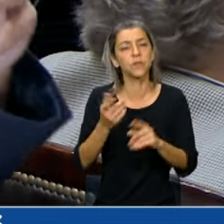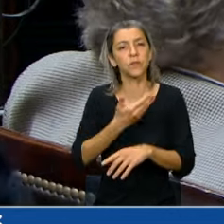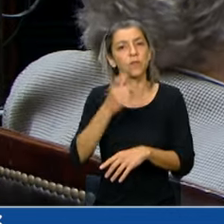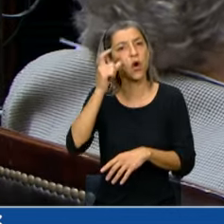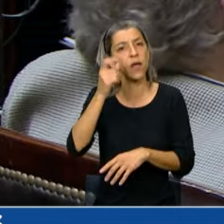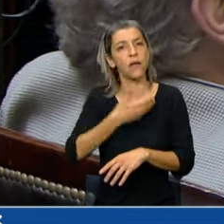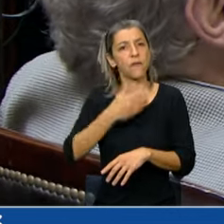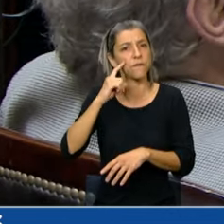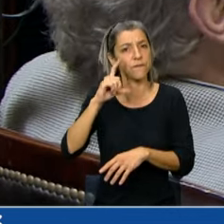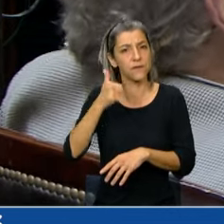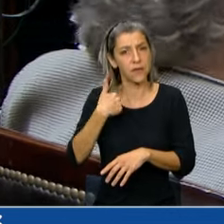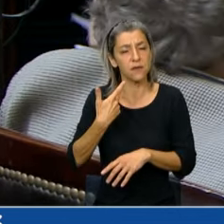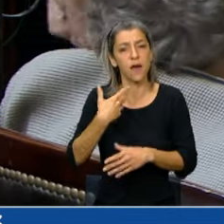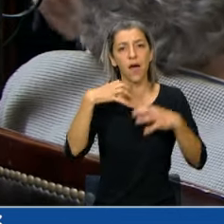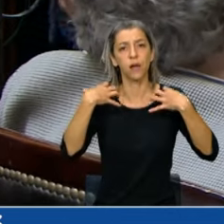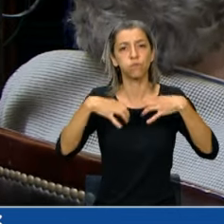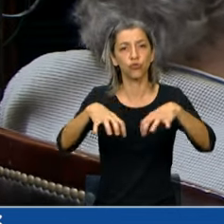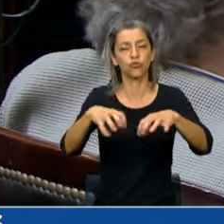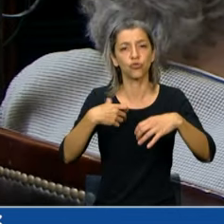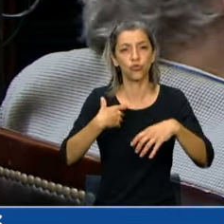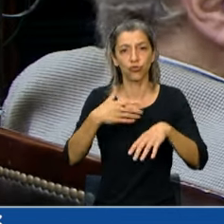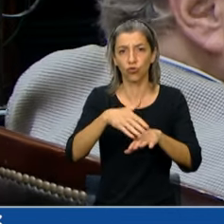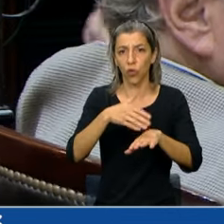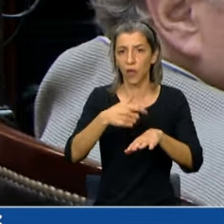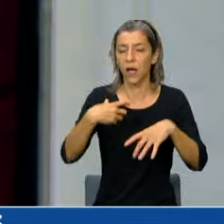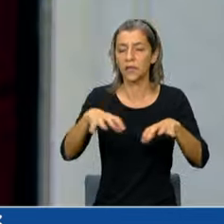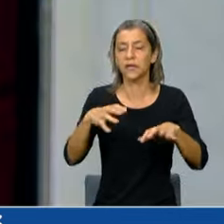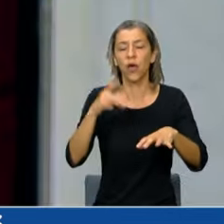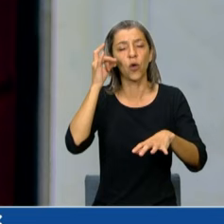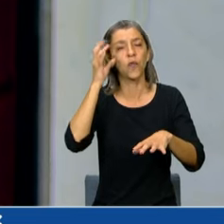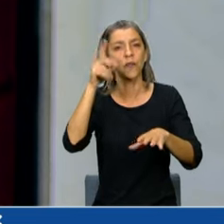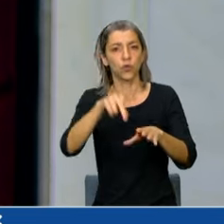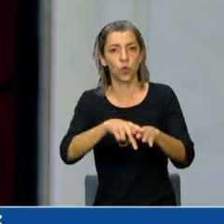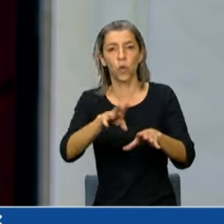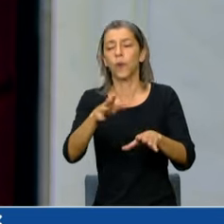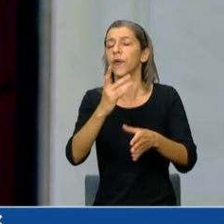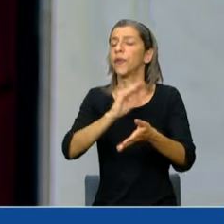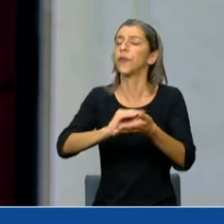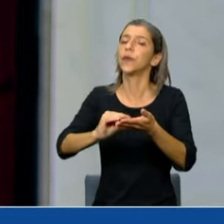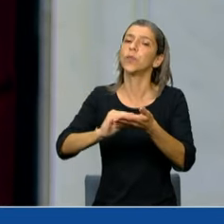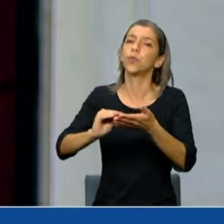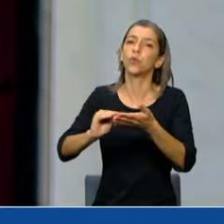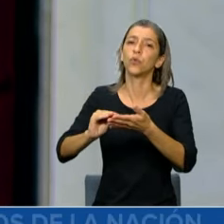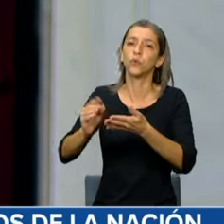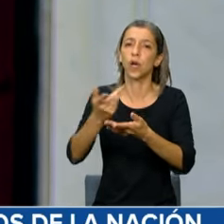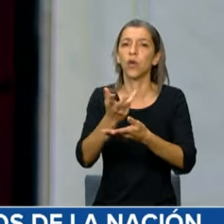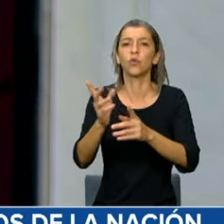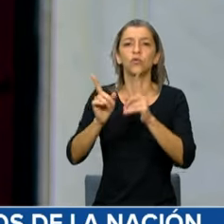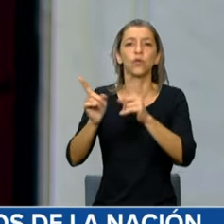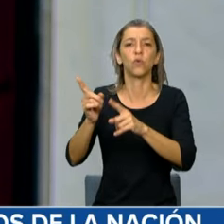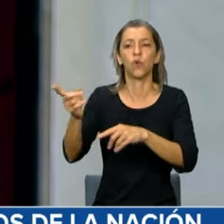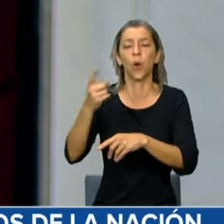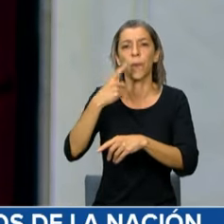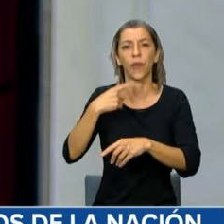exposición del calzado que se hizo si me disculpa hay varios diputados que me vinieron a plantear que a las